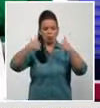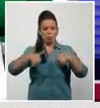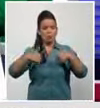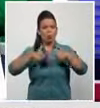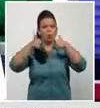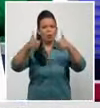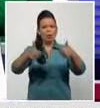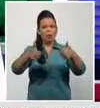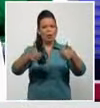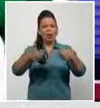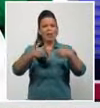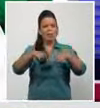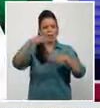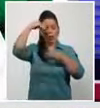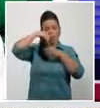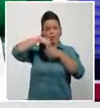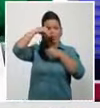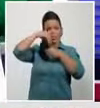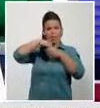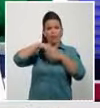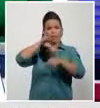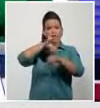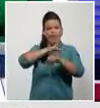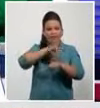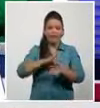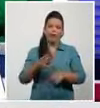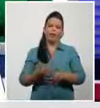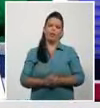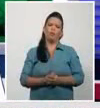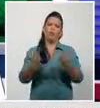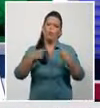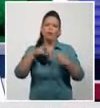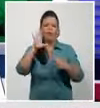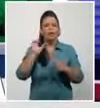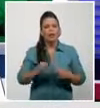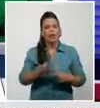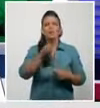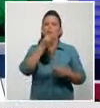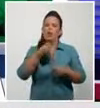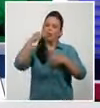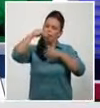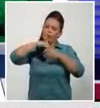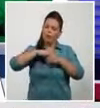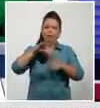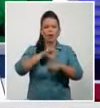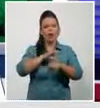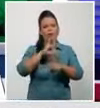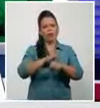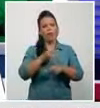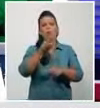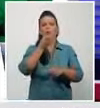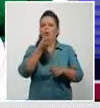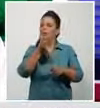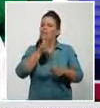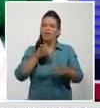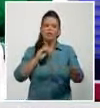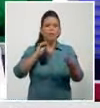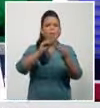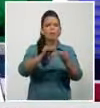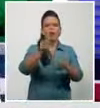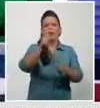y que traiga la enfermedad, traiga y transmita la enfermedad, que es lo peor de este virus.